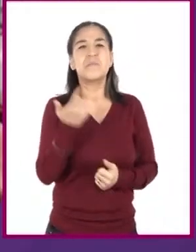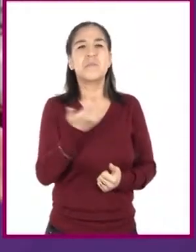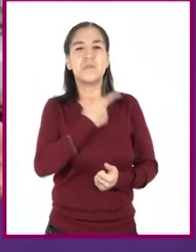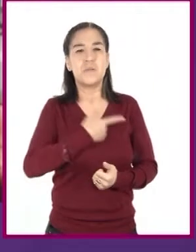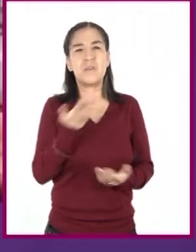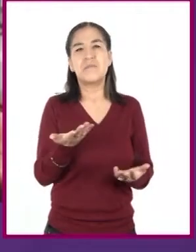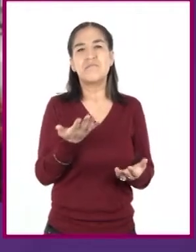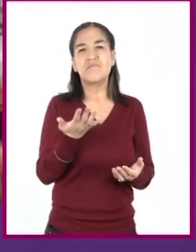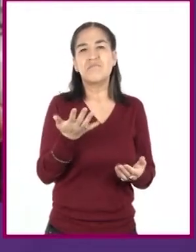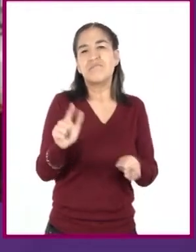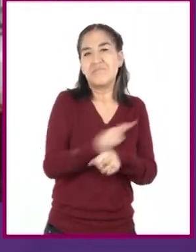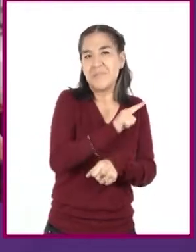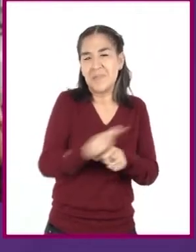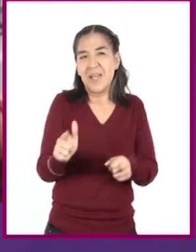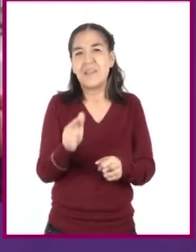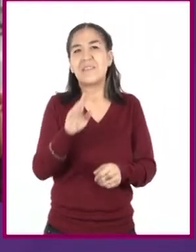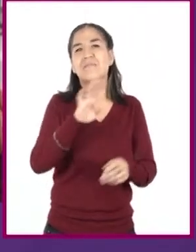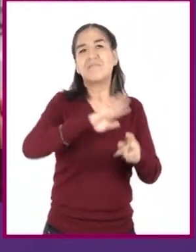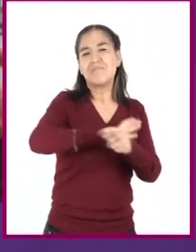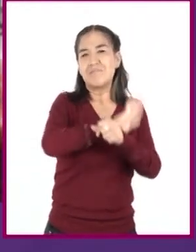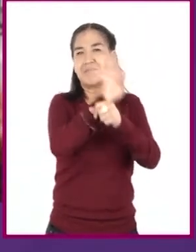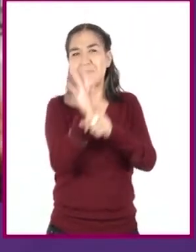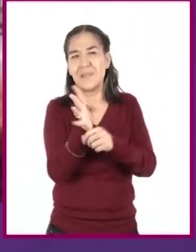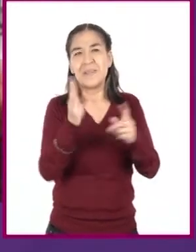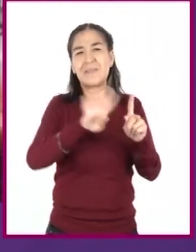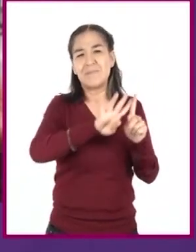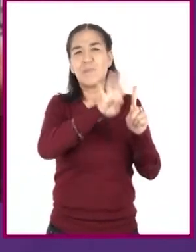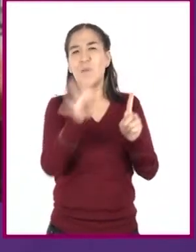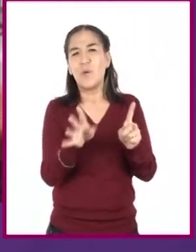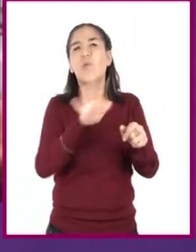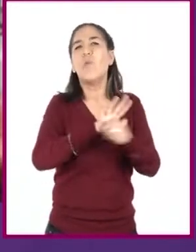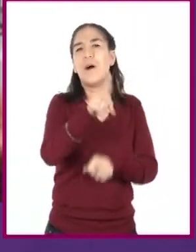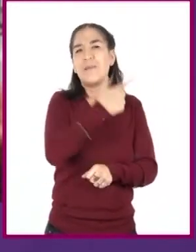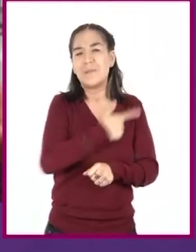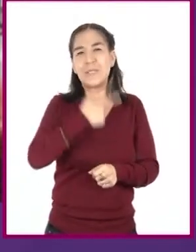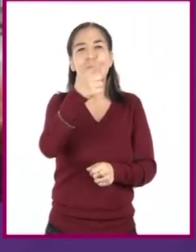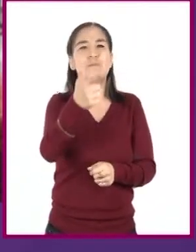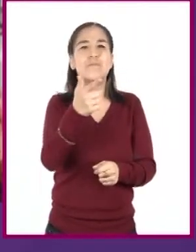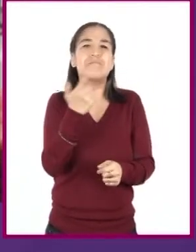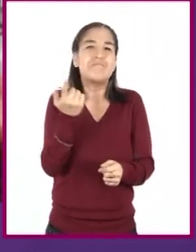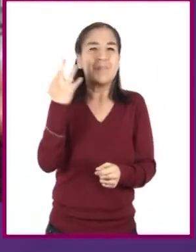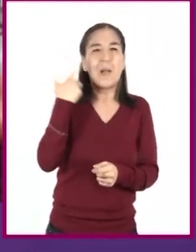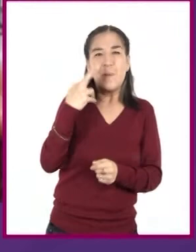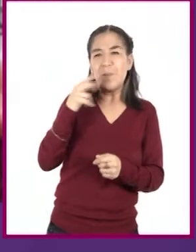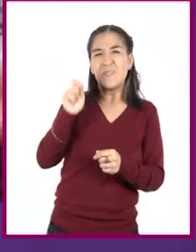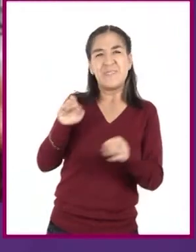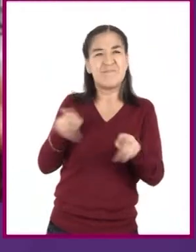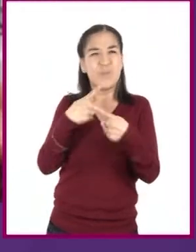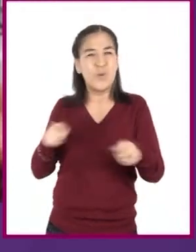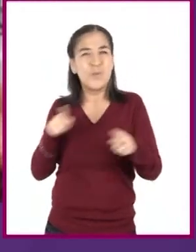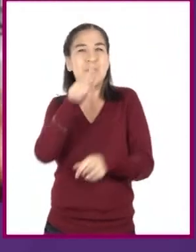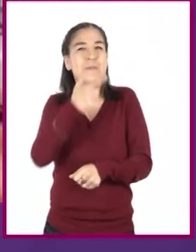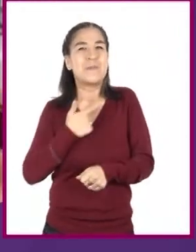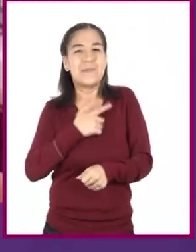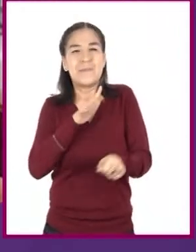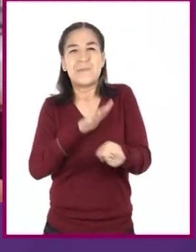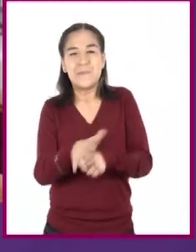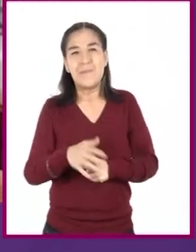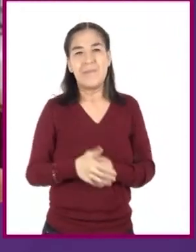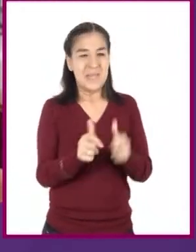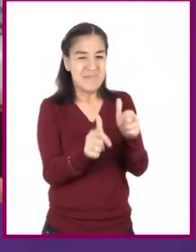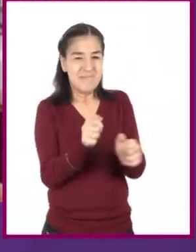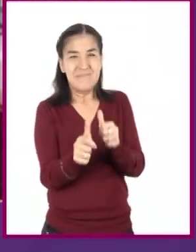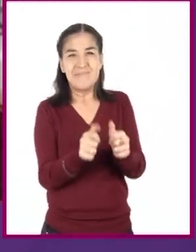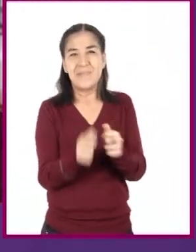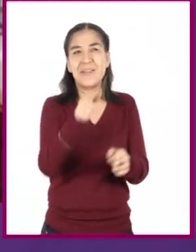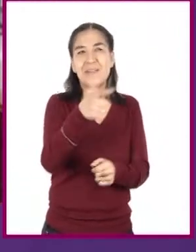somos homosexuales. Eso nos une como grupo. O tal vez nos une un cantante en particular, un estilo musical, un